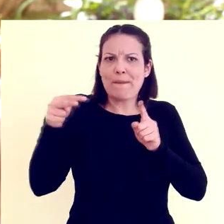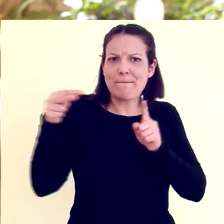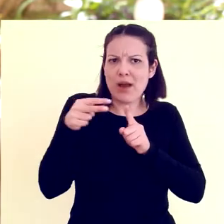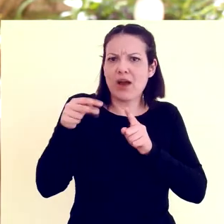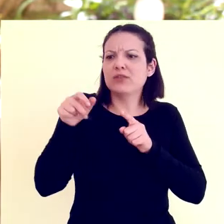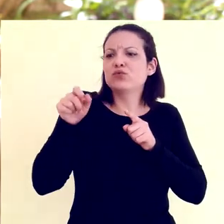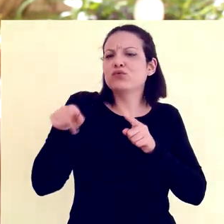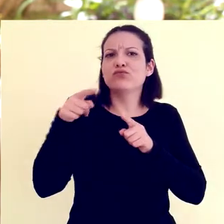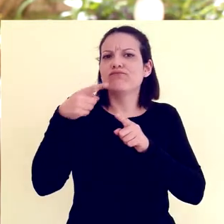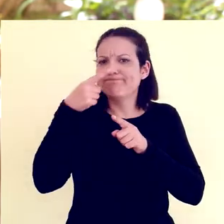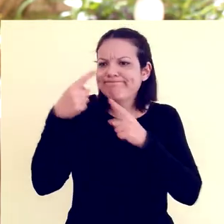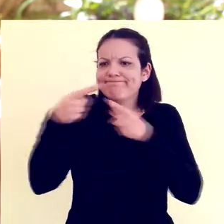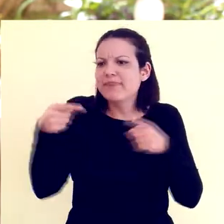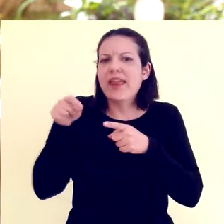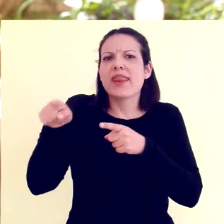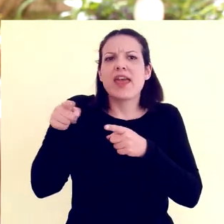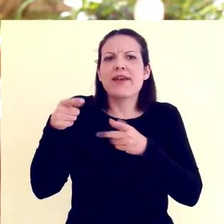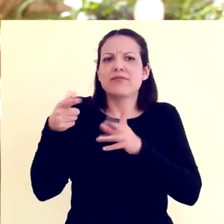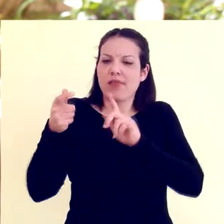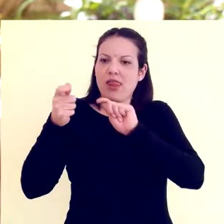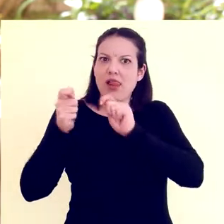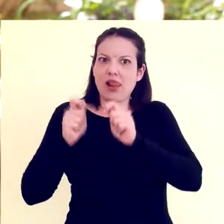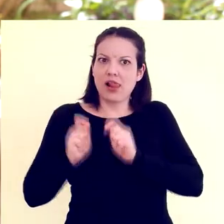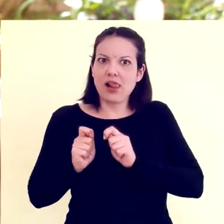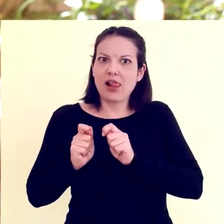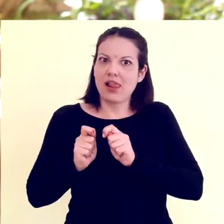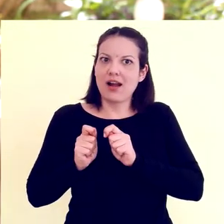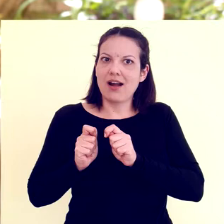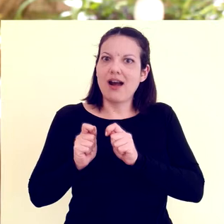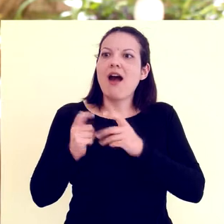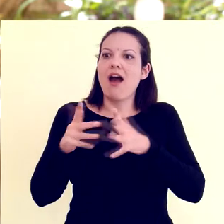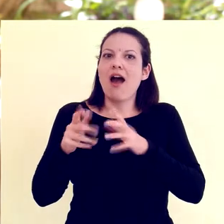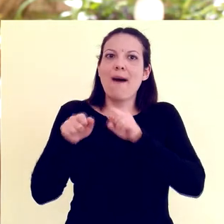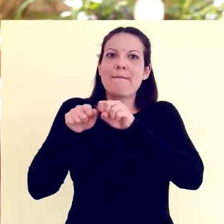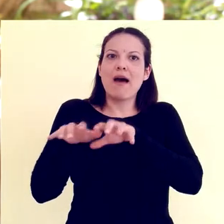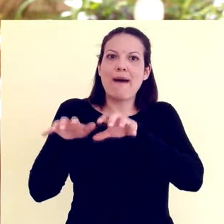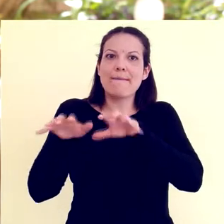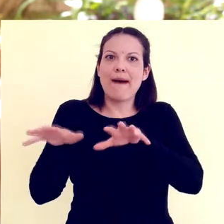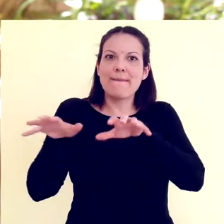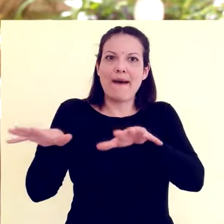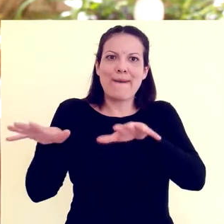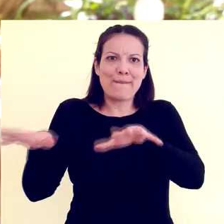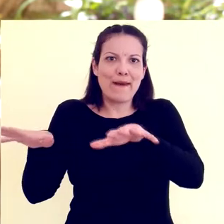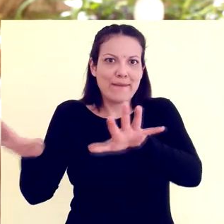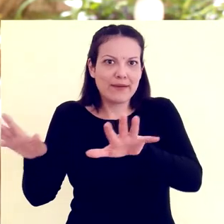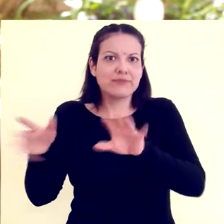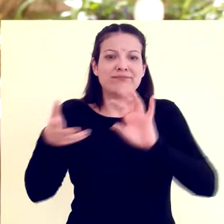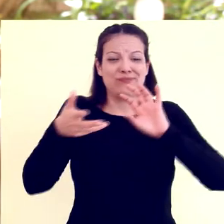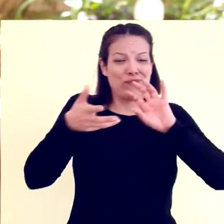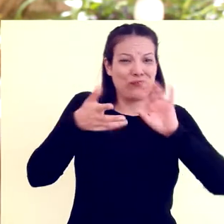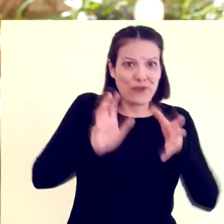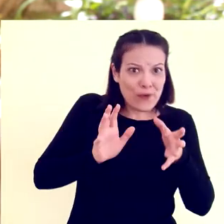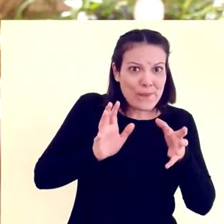desde su intersección. Entonces, es un contenido infinito. Y formas,